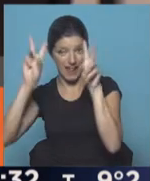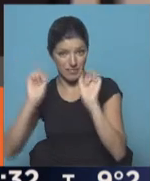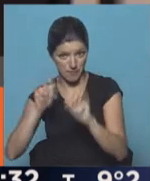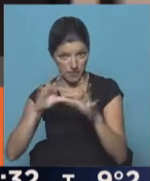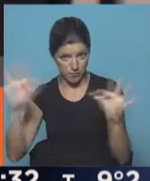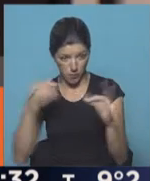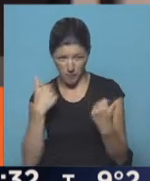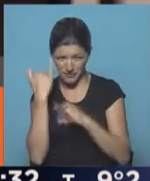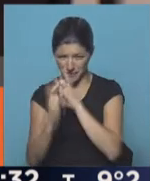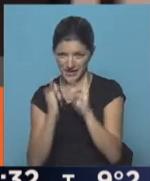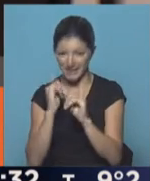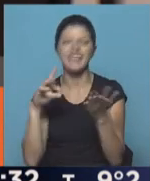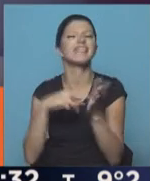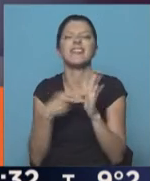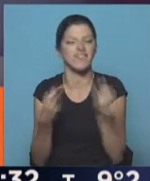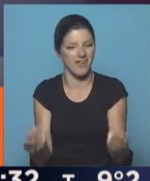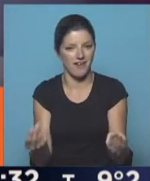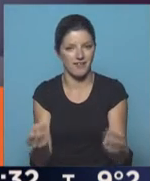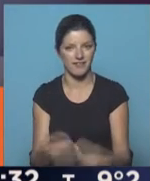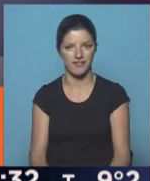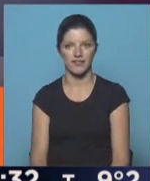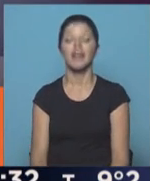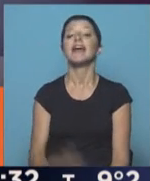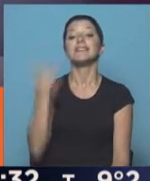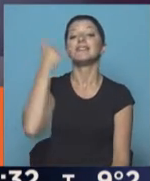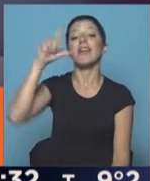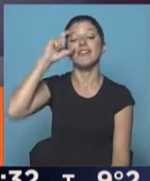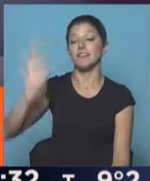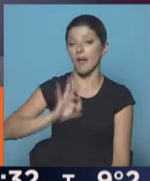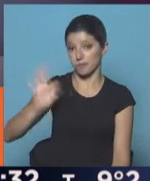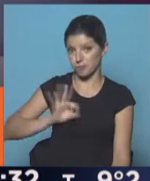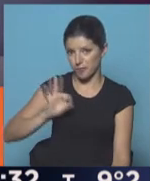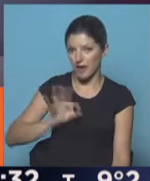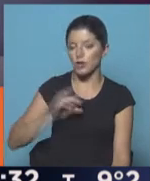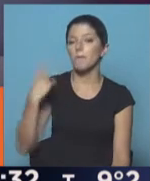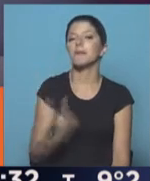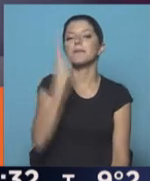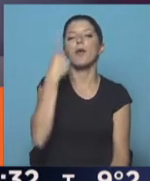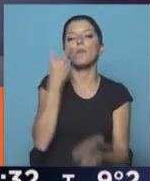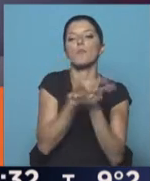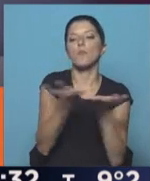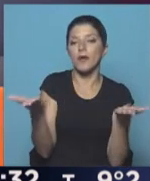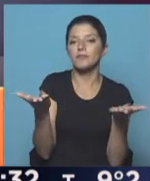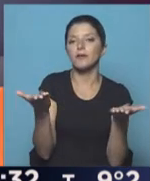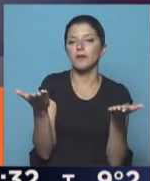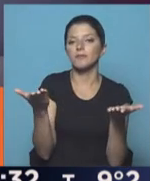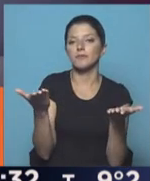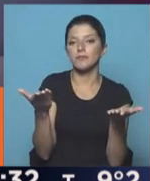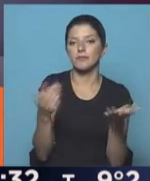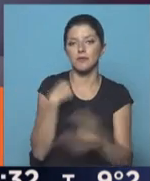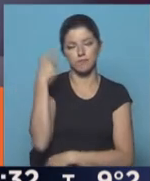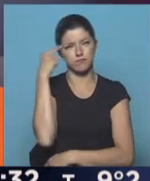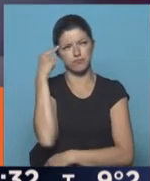arrancar por ahí bueno se refiere no está cumple diez años entonces nuestra primera muestra fue una idea la cabeza de una cámara en la mano